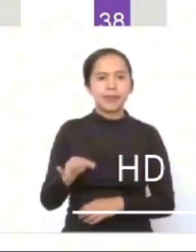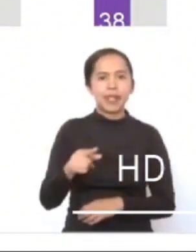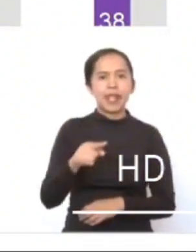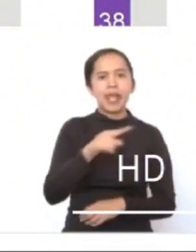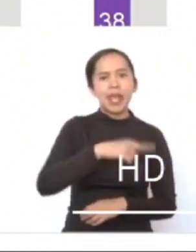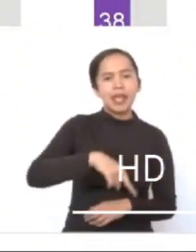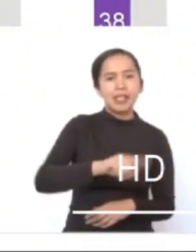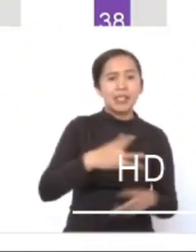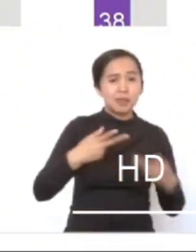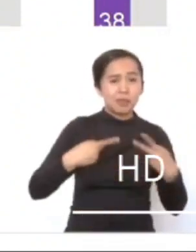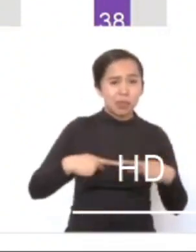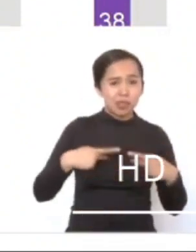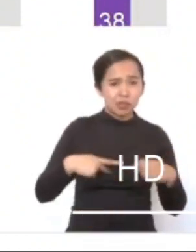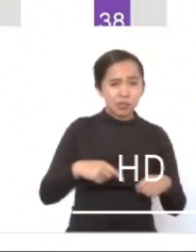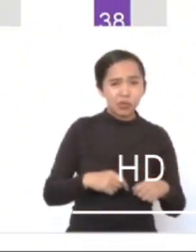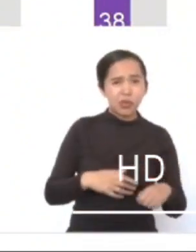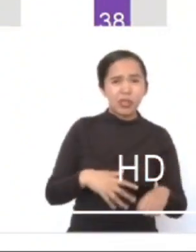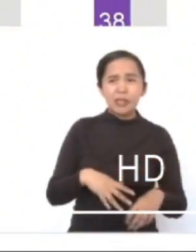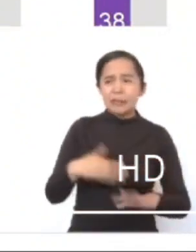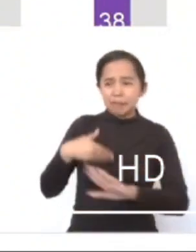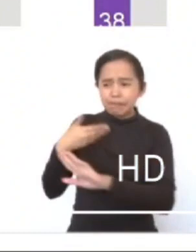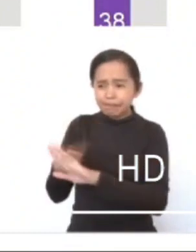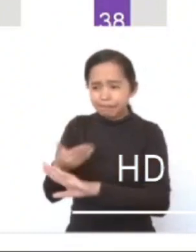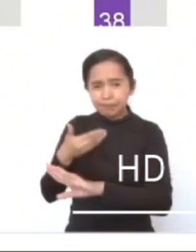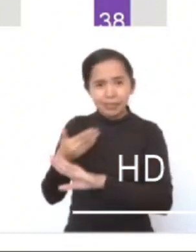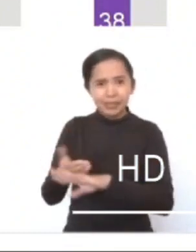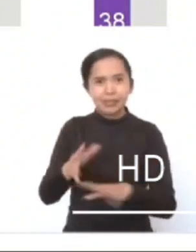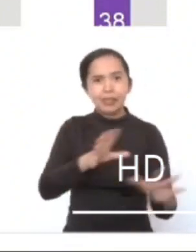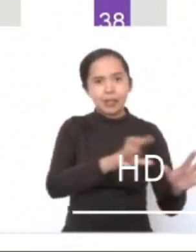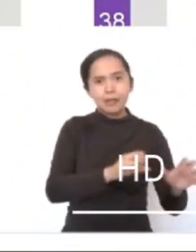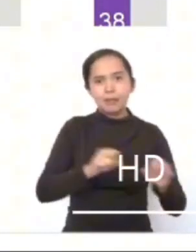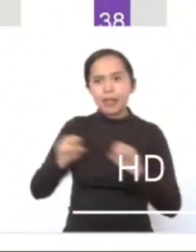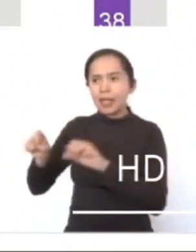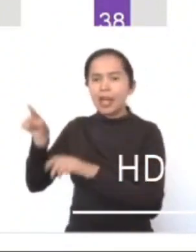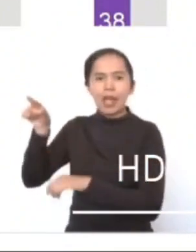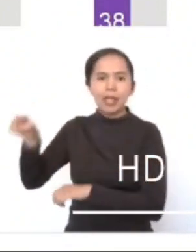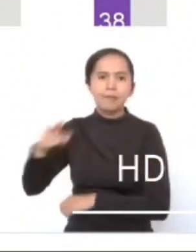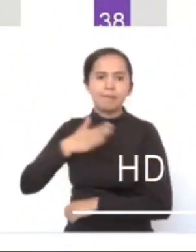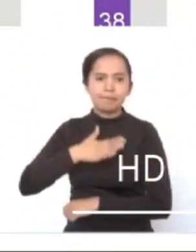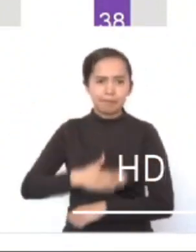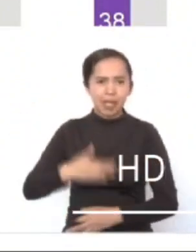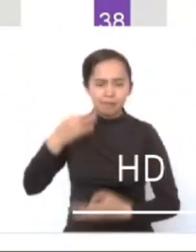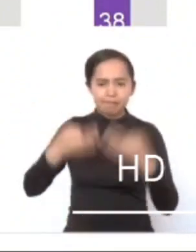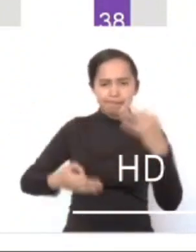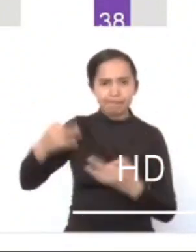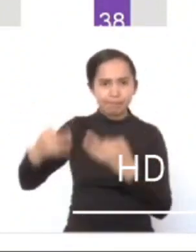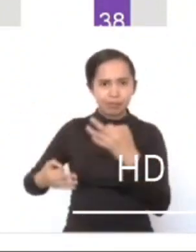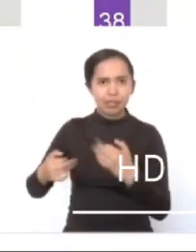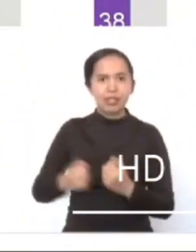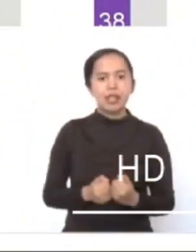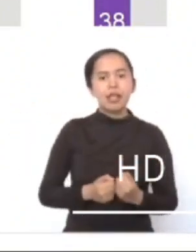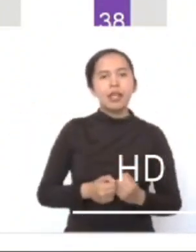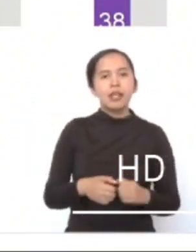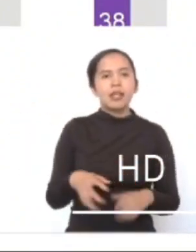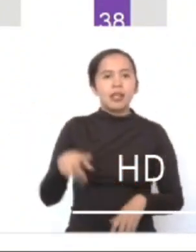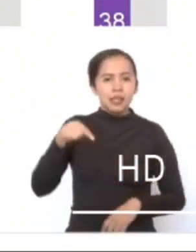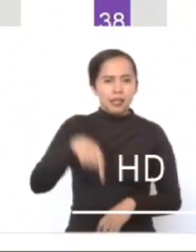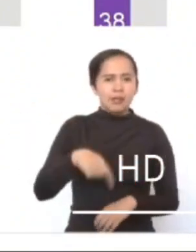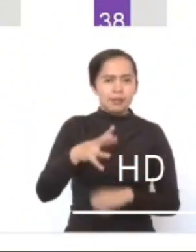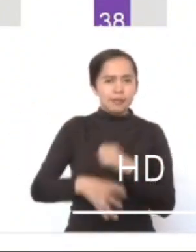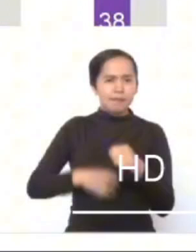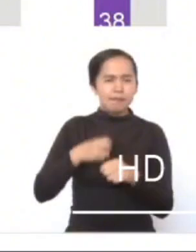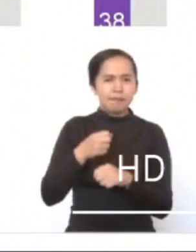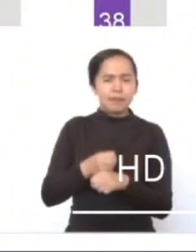de agresores que llevamos ante los jueces. Del 1 de enero al 15 de septiembre de este año, hemos